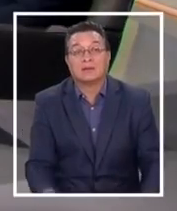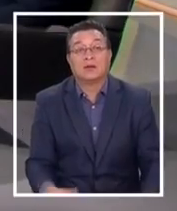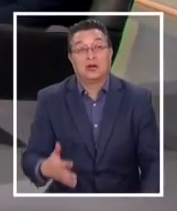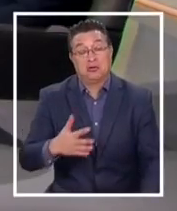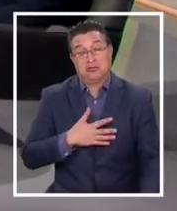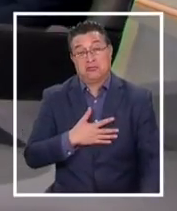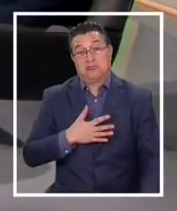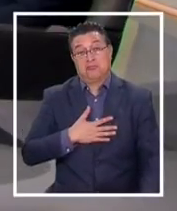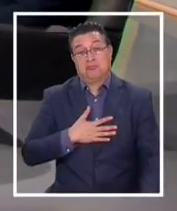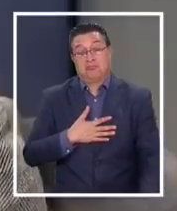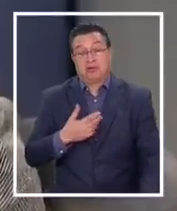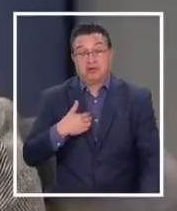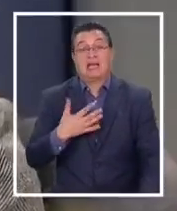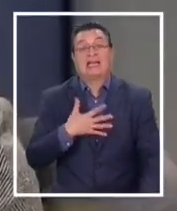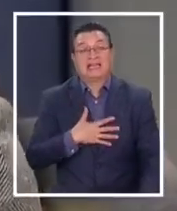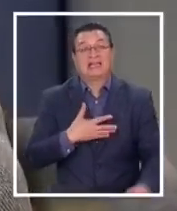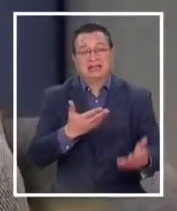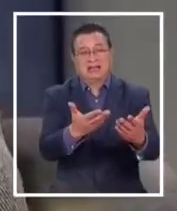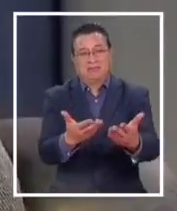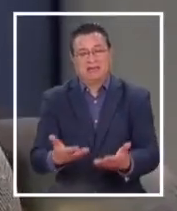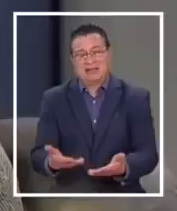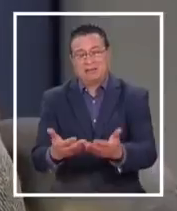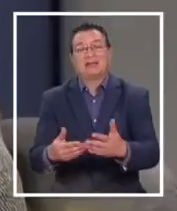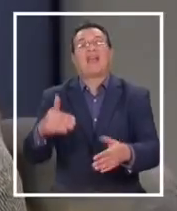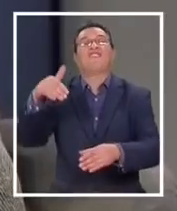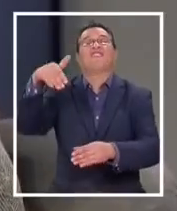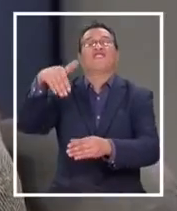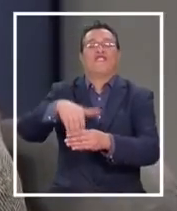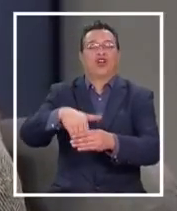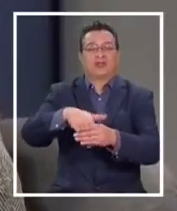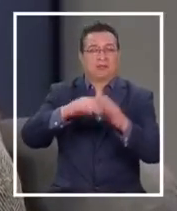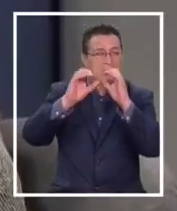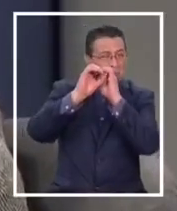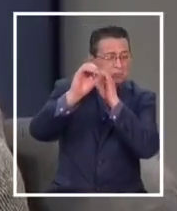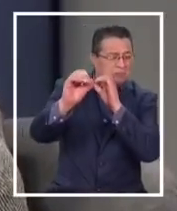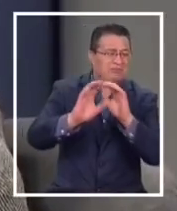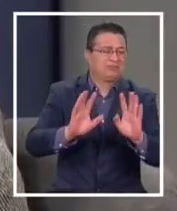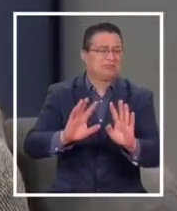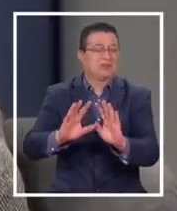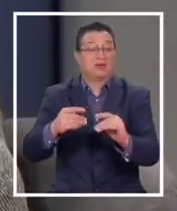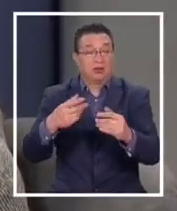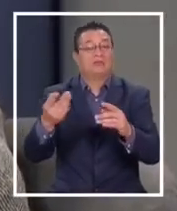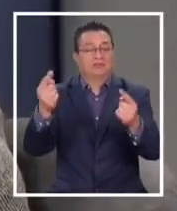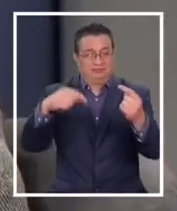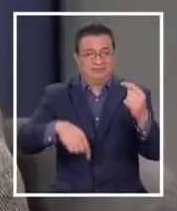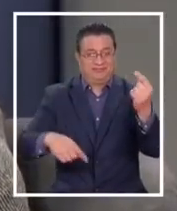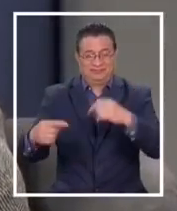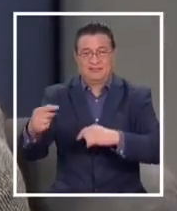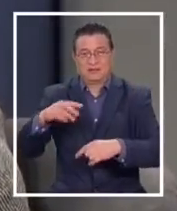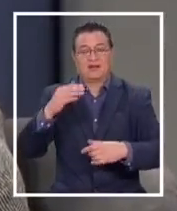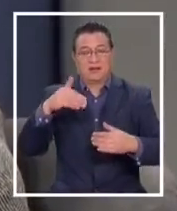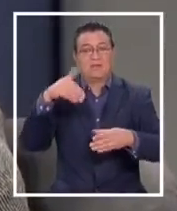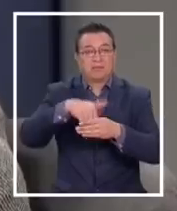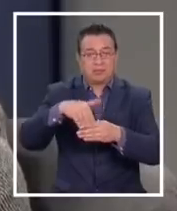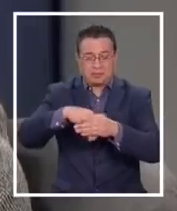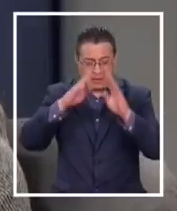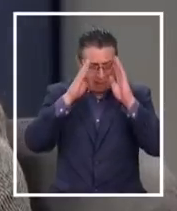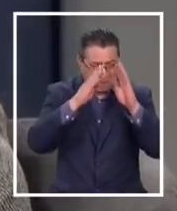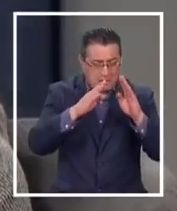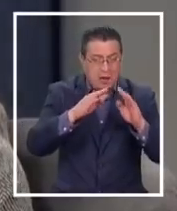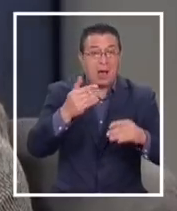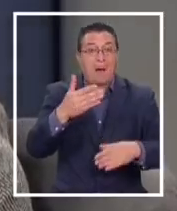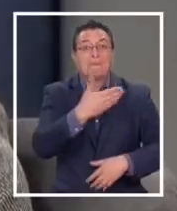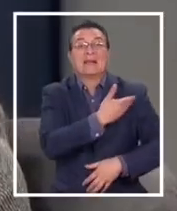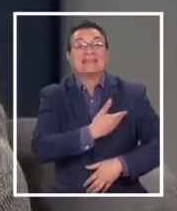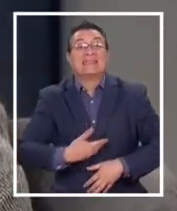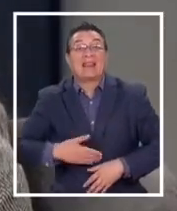que proyecciones, yo quiero invitar a la gente que vaya a votar el sábado y el domingo. Hemos estado muy concentrados hablando de las primarias presidenciales y hemos perdido